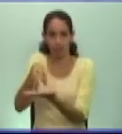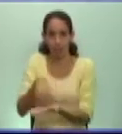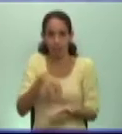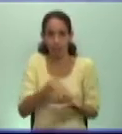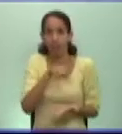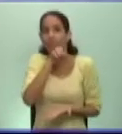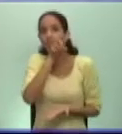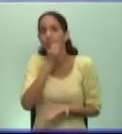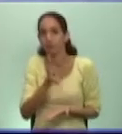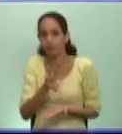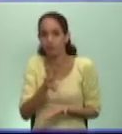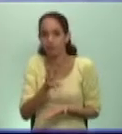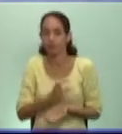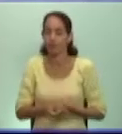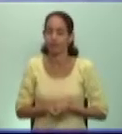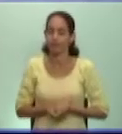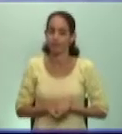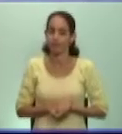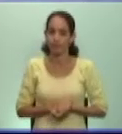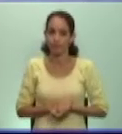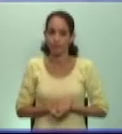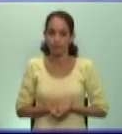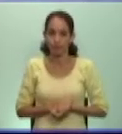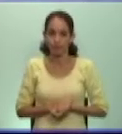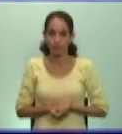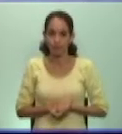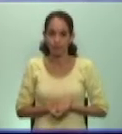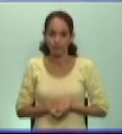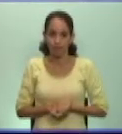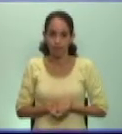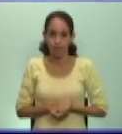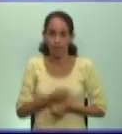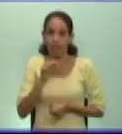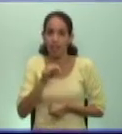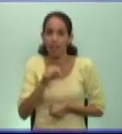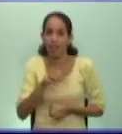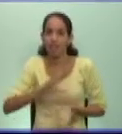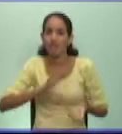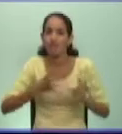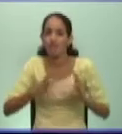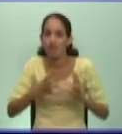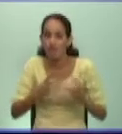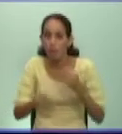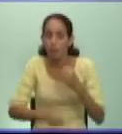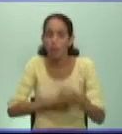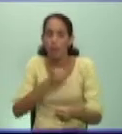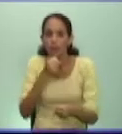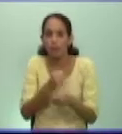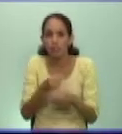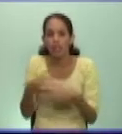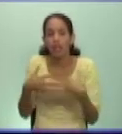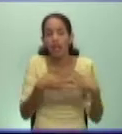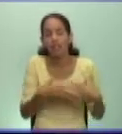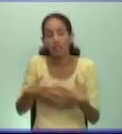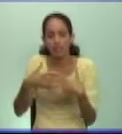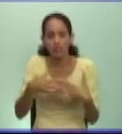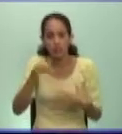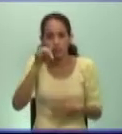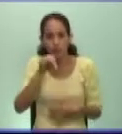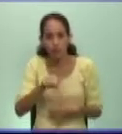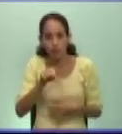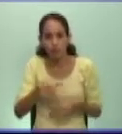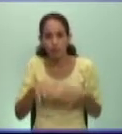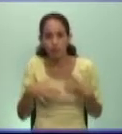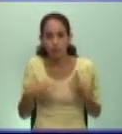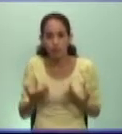esto lógicamente nos lleva a determinadas situaciones. Los métodos utilizados por Estados Unidos en toda esta extensión, métodos